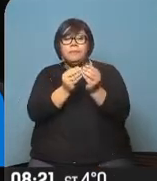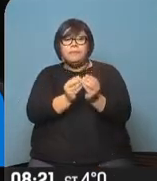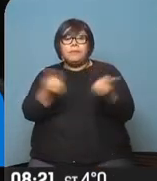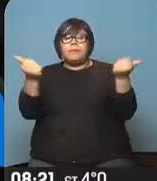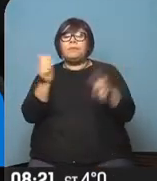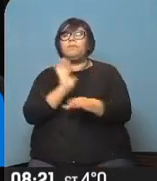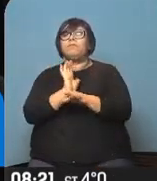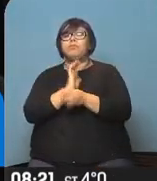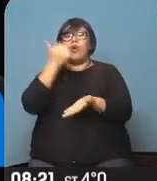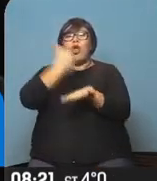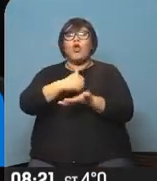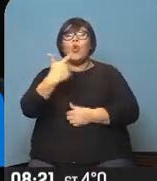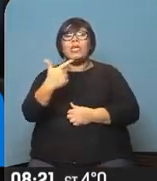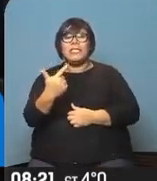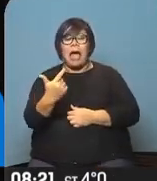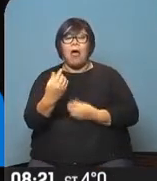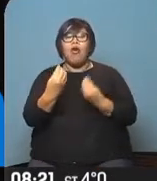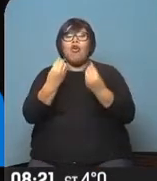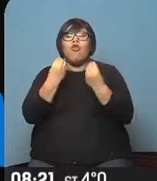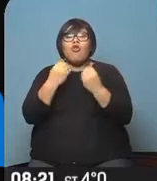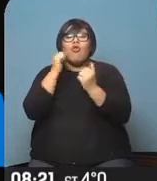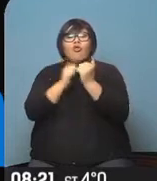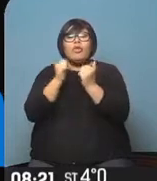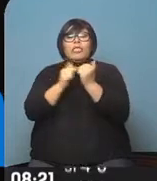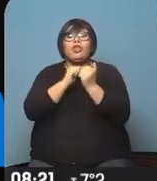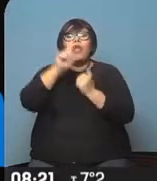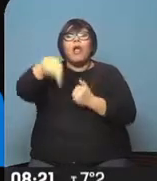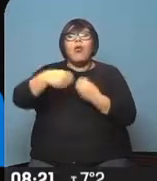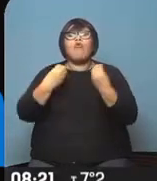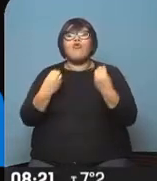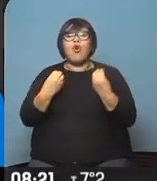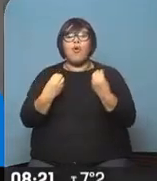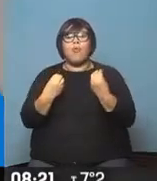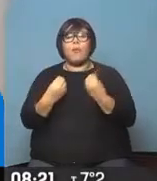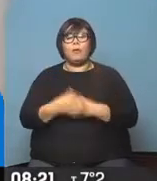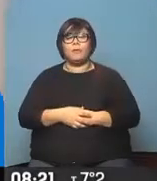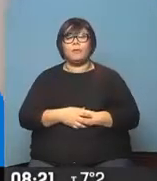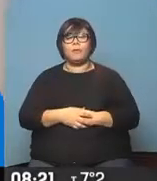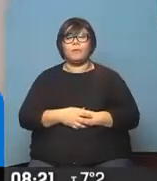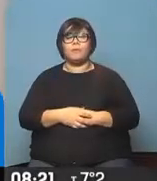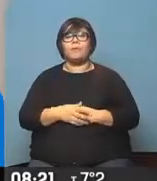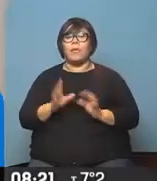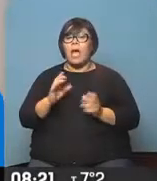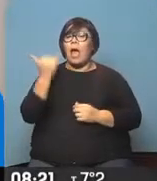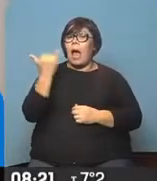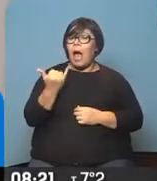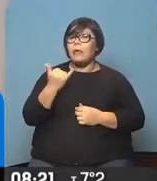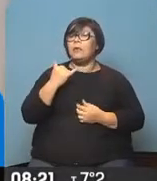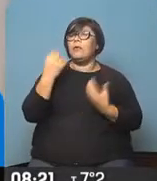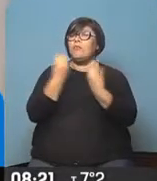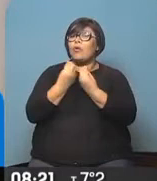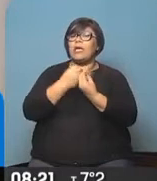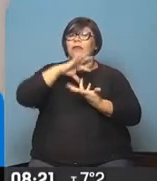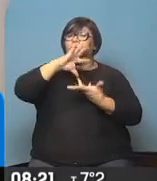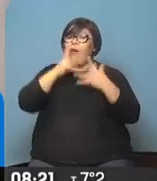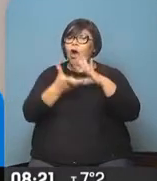cómo se construye un relato en base a una ausencia y una desaparición. Hay muchas formas de hablar de lo mismo